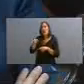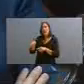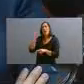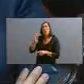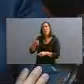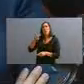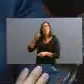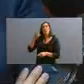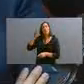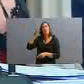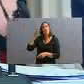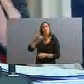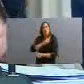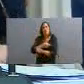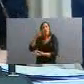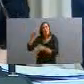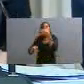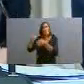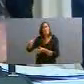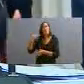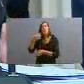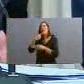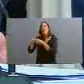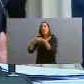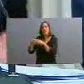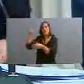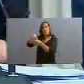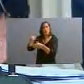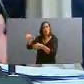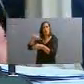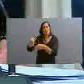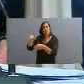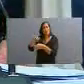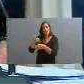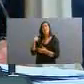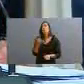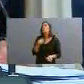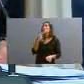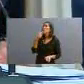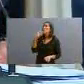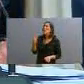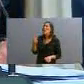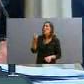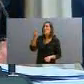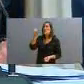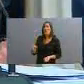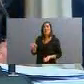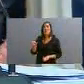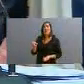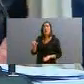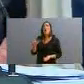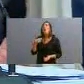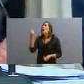Judicial. A la doctora Argibay pregunta con sabida, que se hizo a todos casi, ¿cuál es su opinión respecto a la